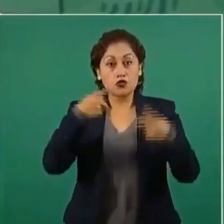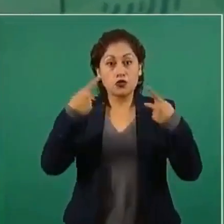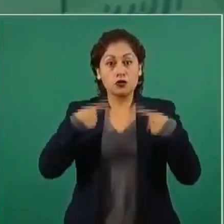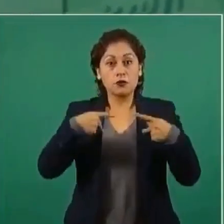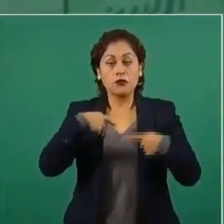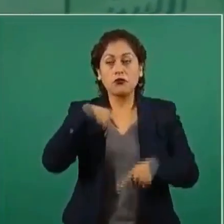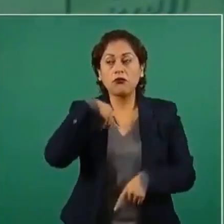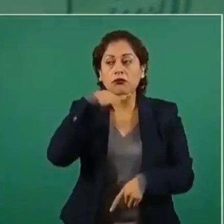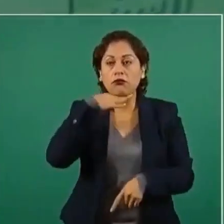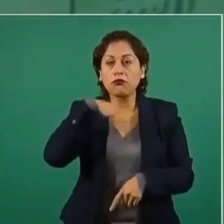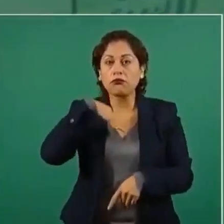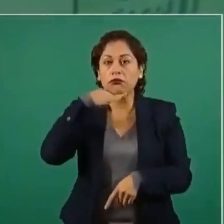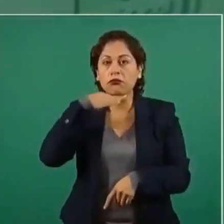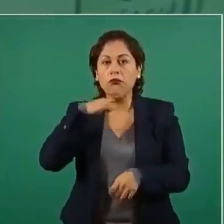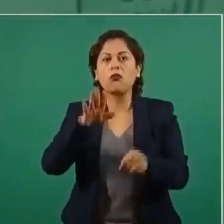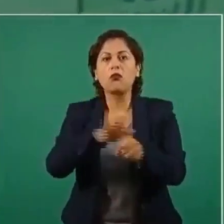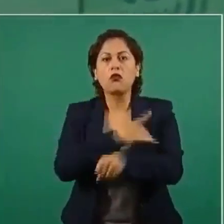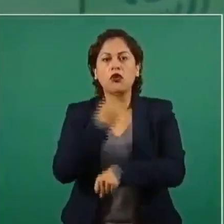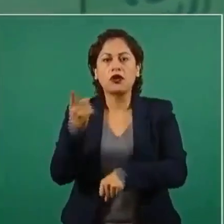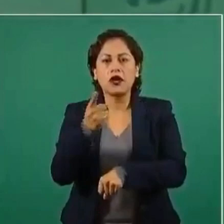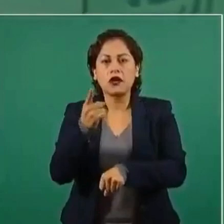No era el tema central.